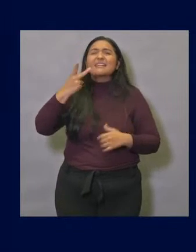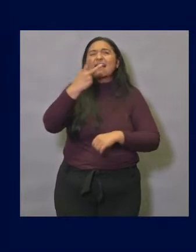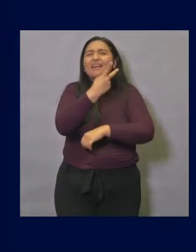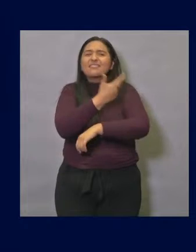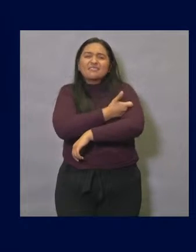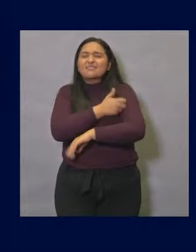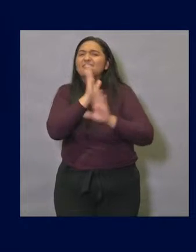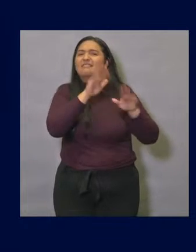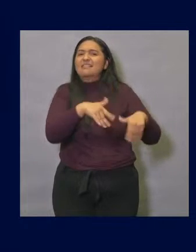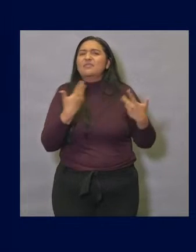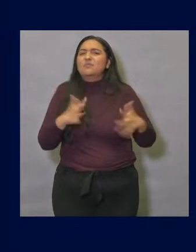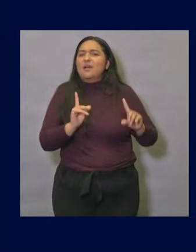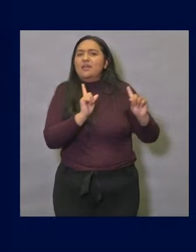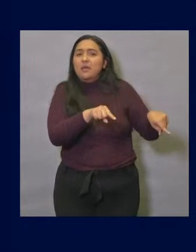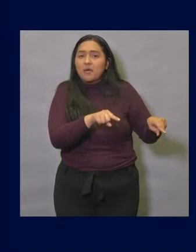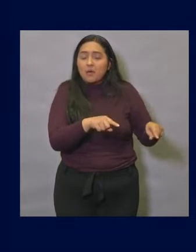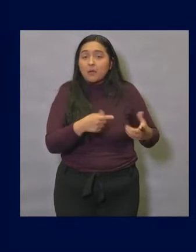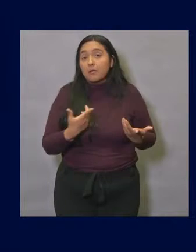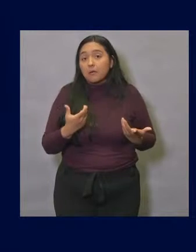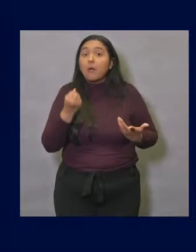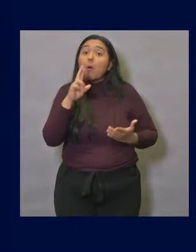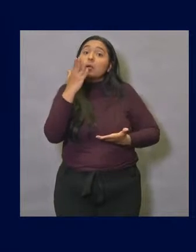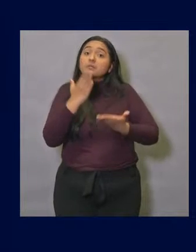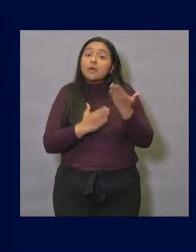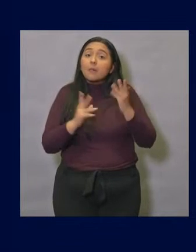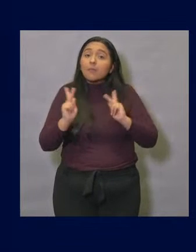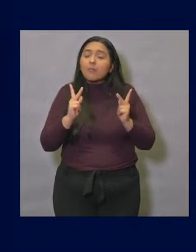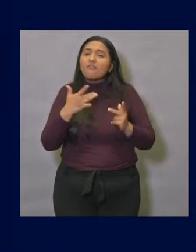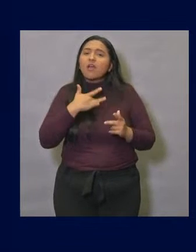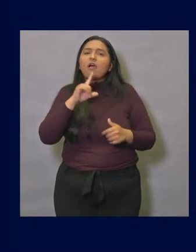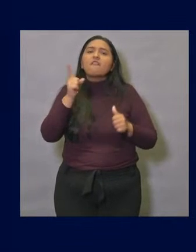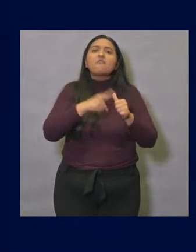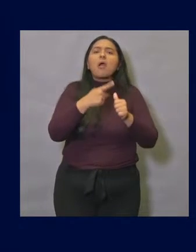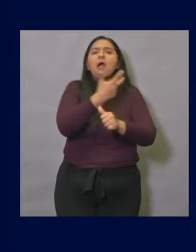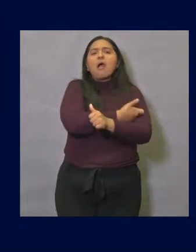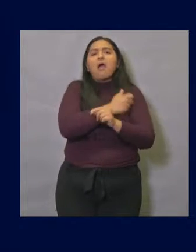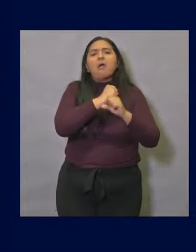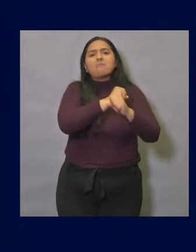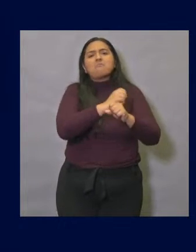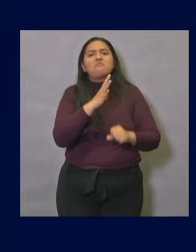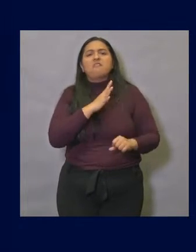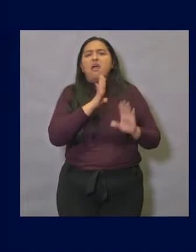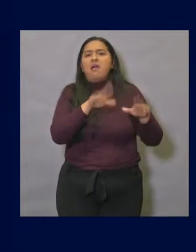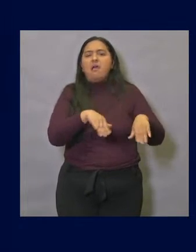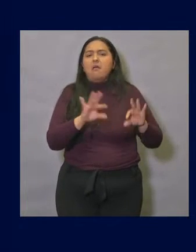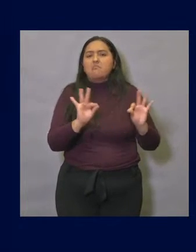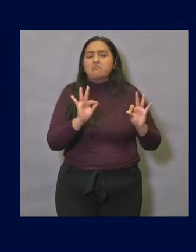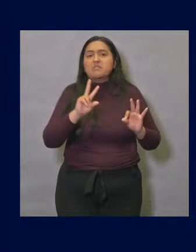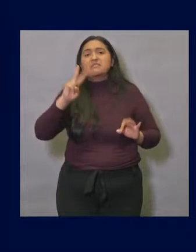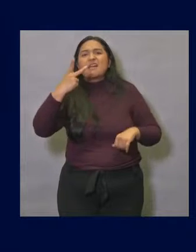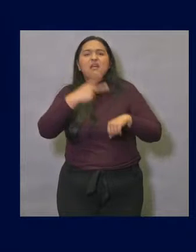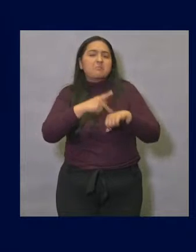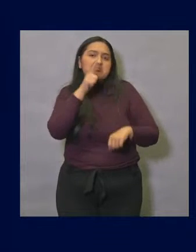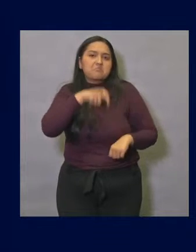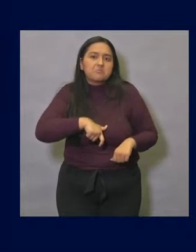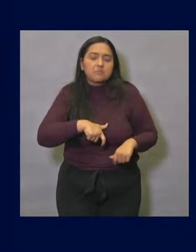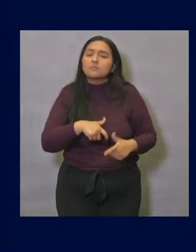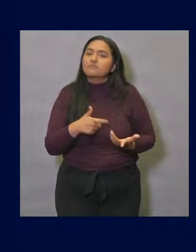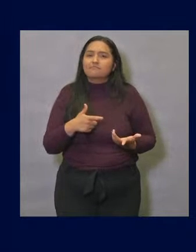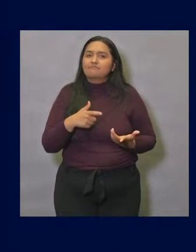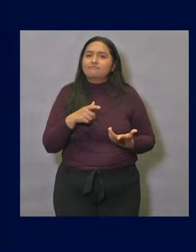protección suficientemente eficaz. Si usted es una de las personas que está atrasada para su segunda dosis de